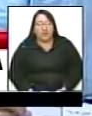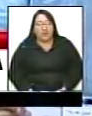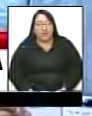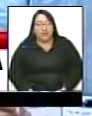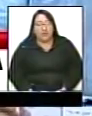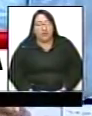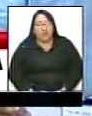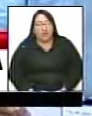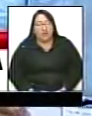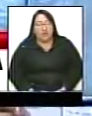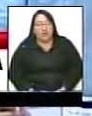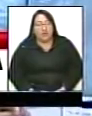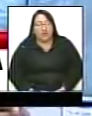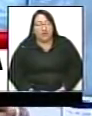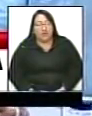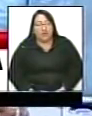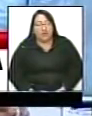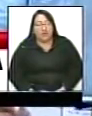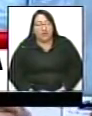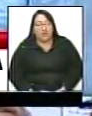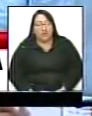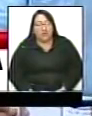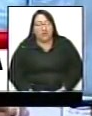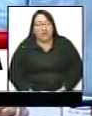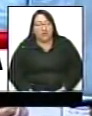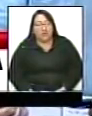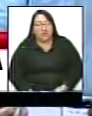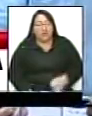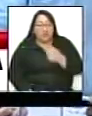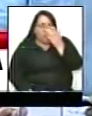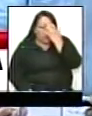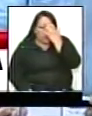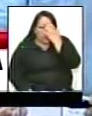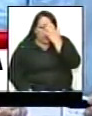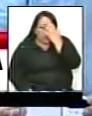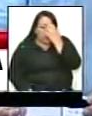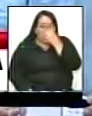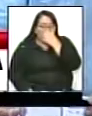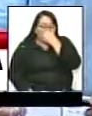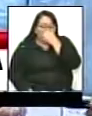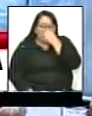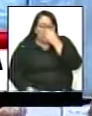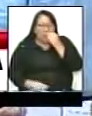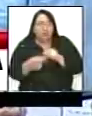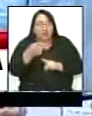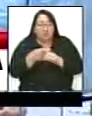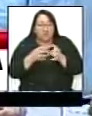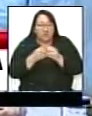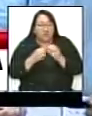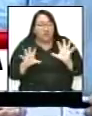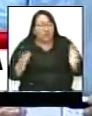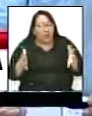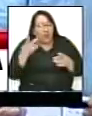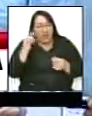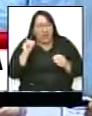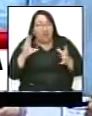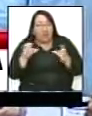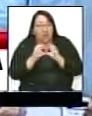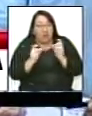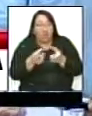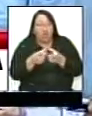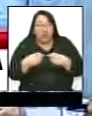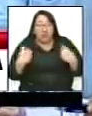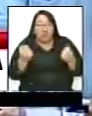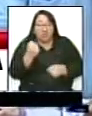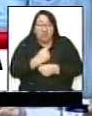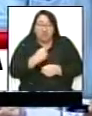de que nos sumamos de una manera absoluta, incondicional, a cualquier iniciativa de hacer comisiones,